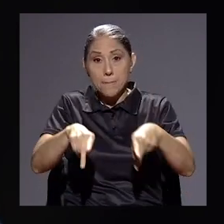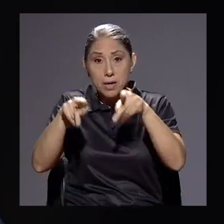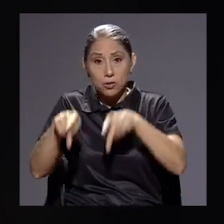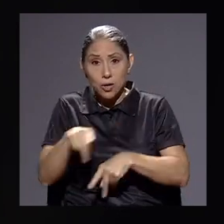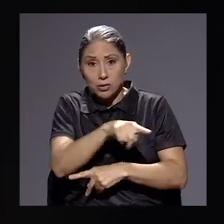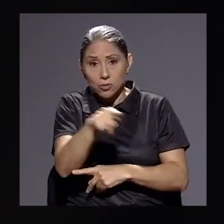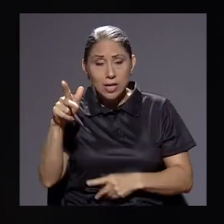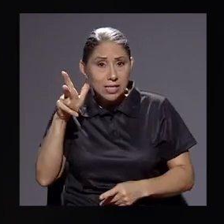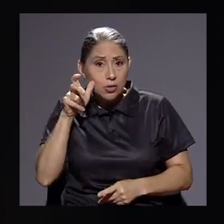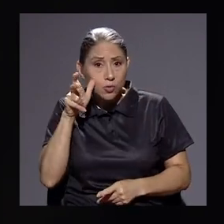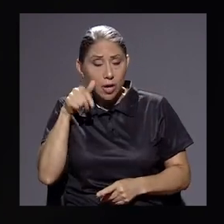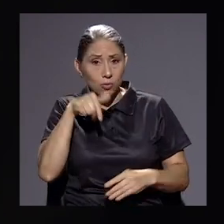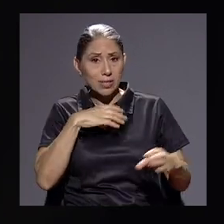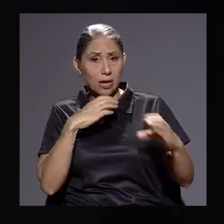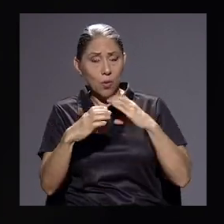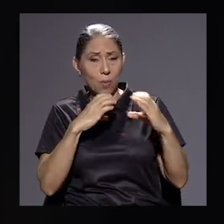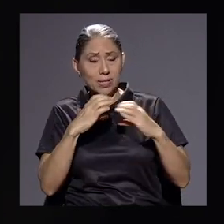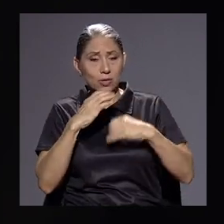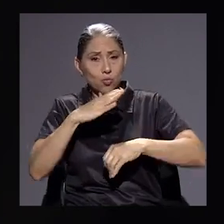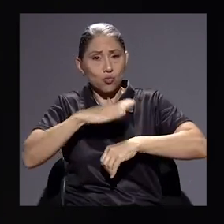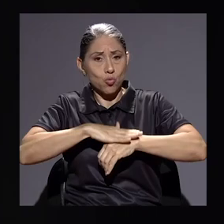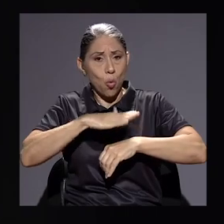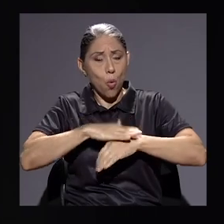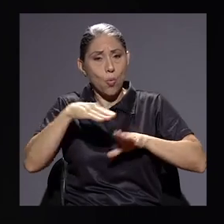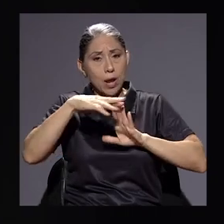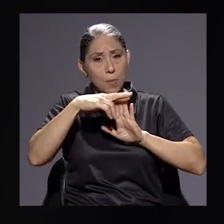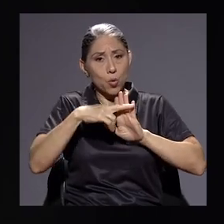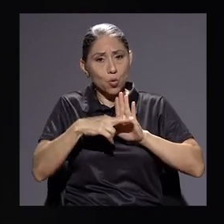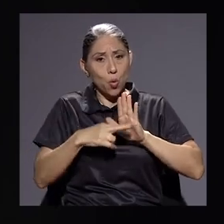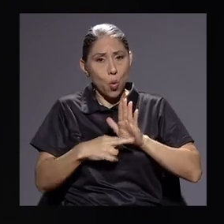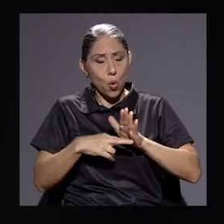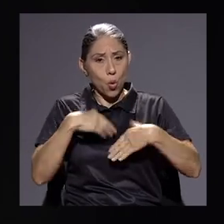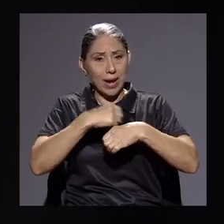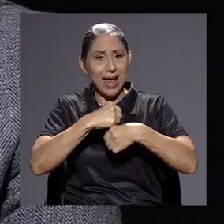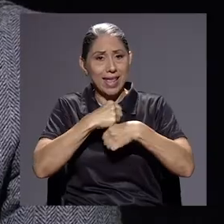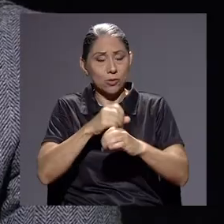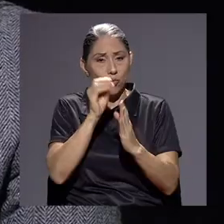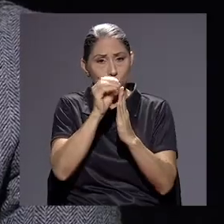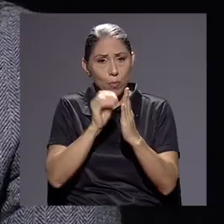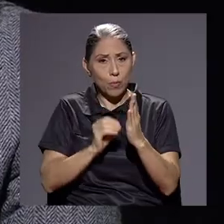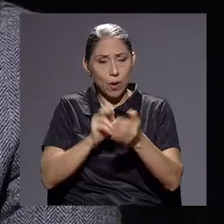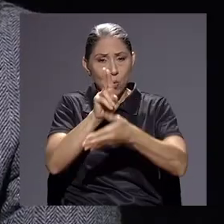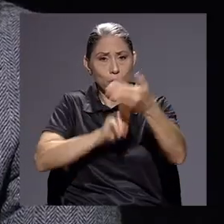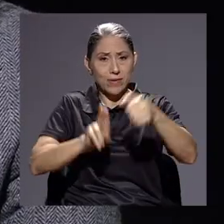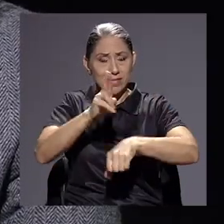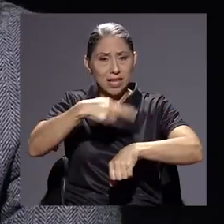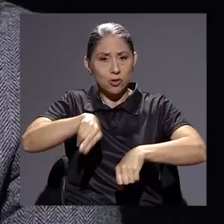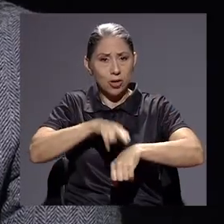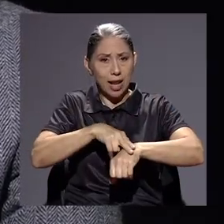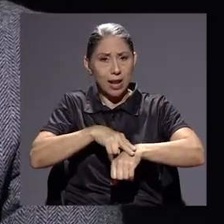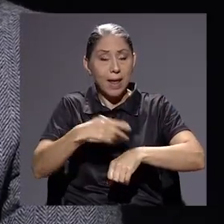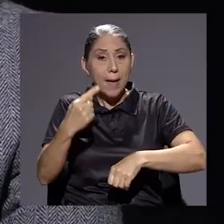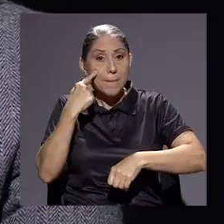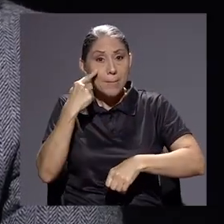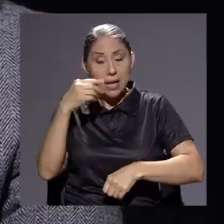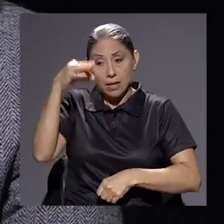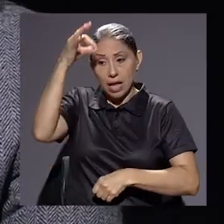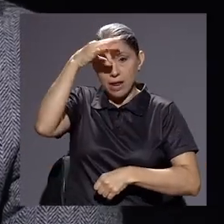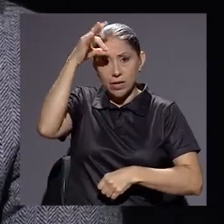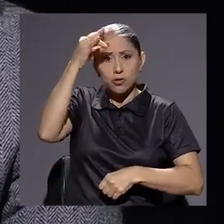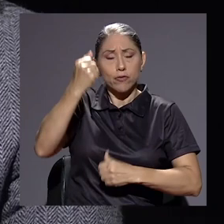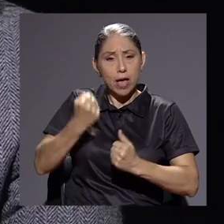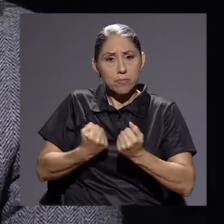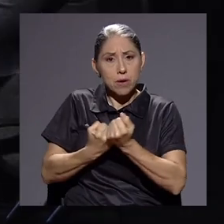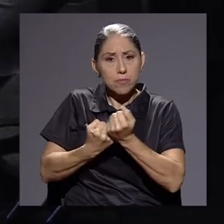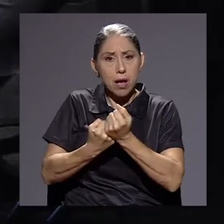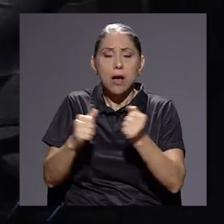escuchando la conversación que hemos podido tener en torno a este protocolo elaborado por la Universidad Nacional ven los aportes de la filosofía, pero